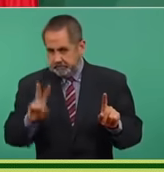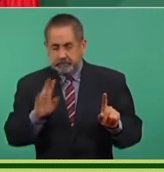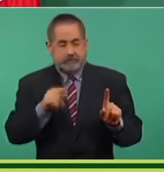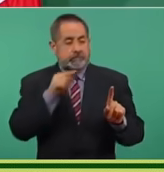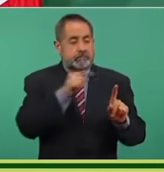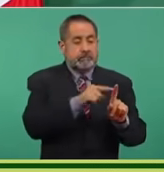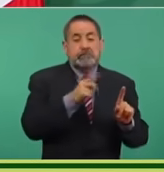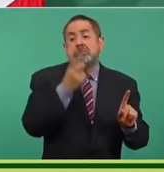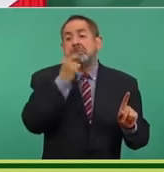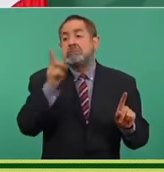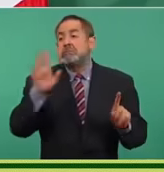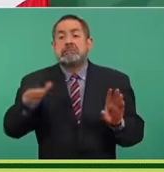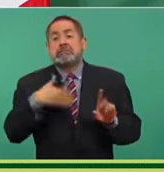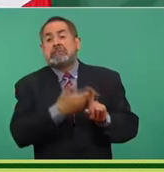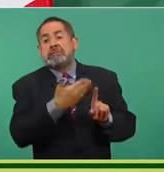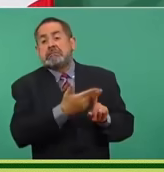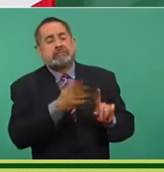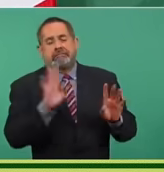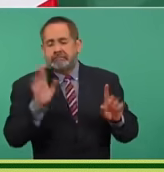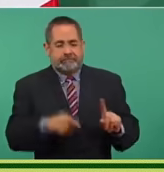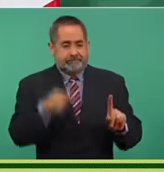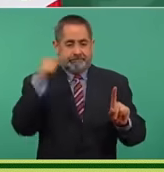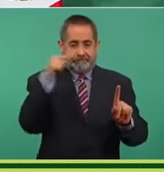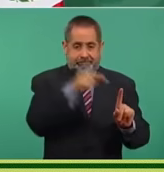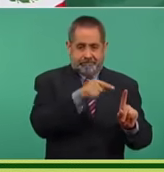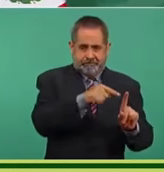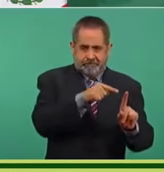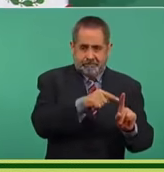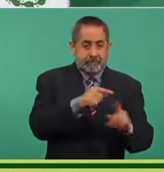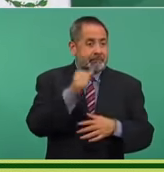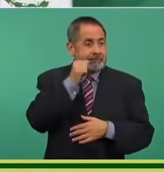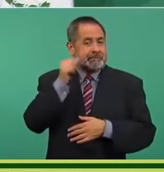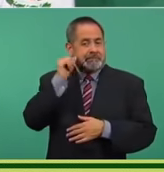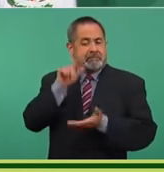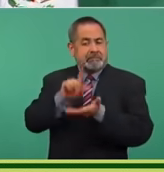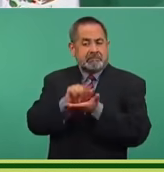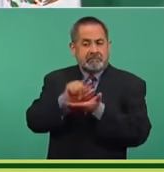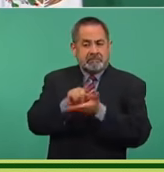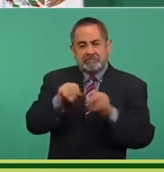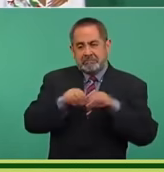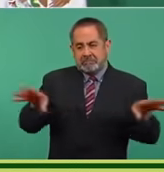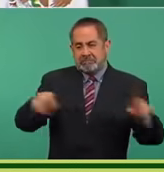perseguido se aventó un tweeter ayer